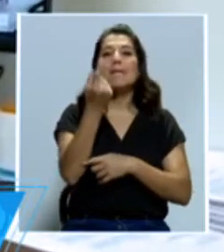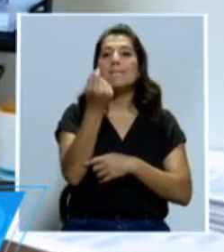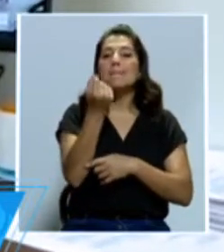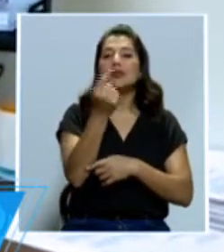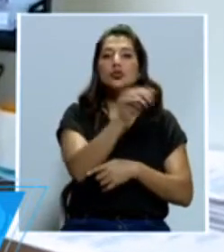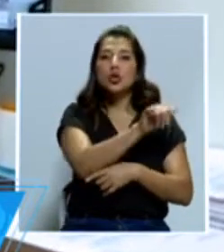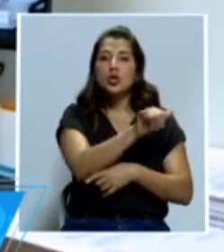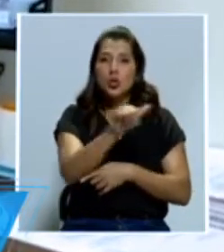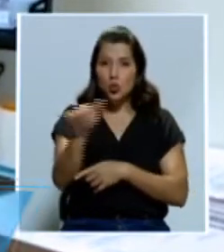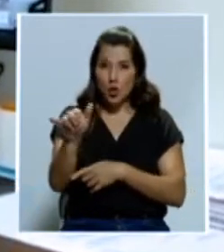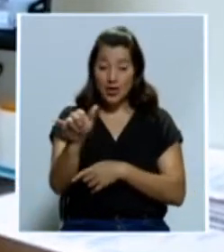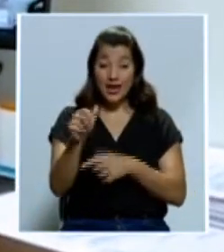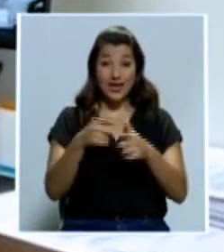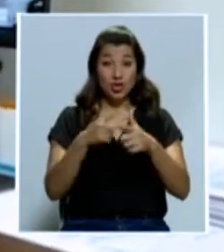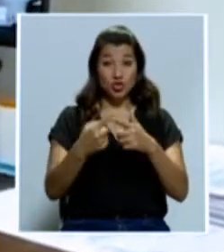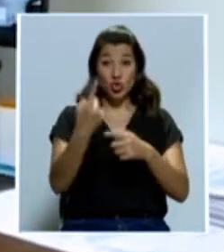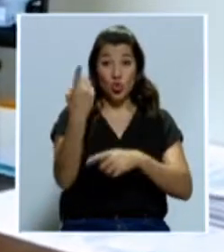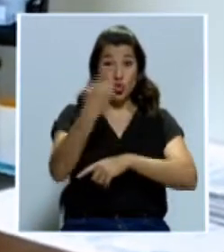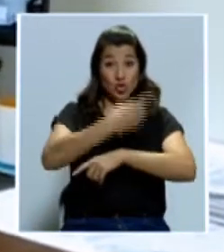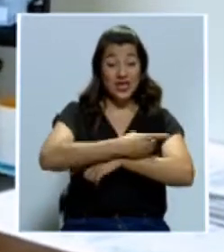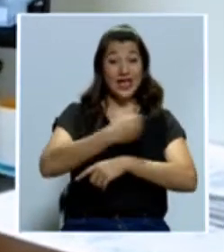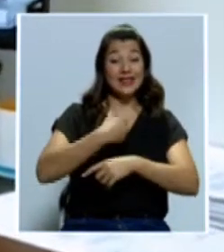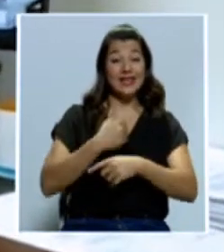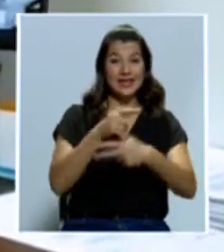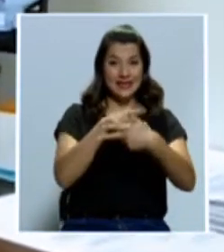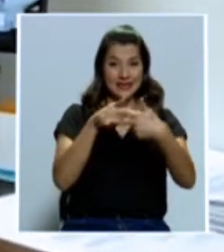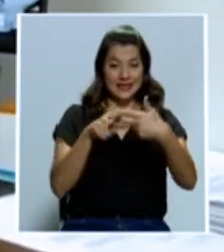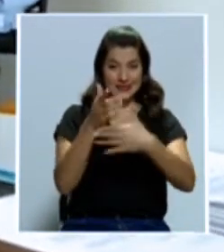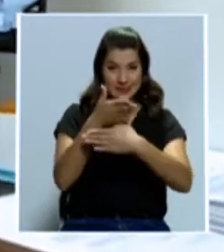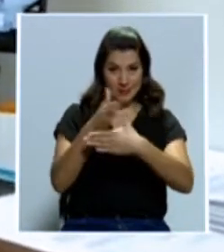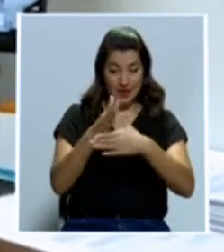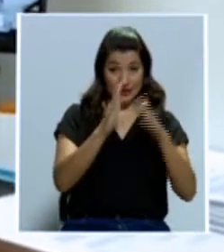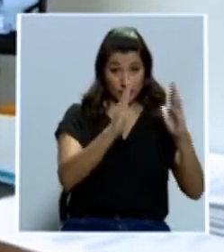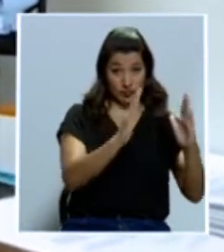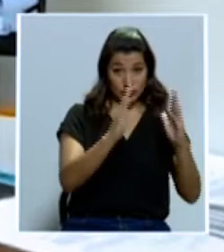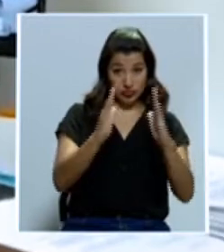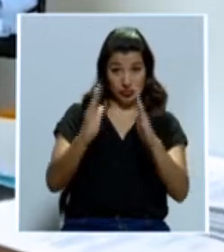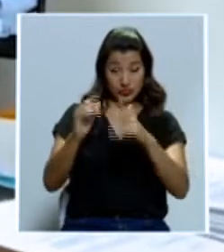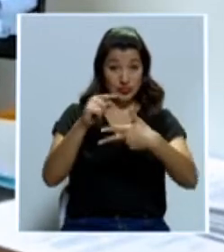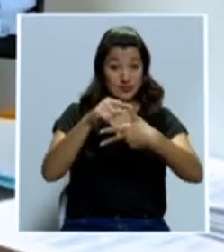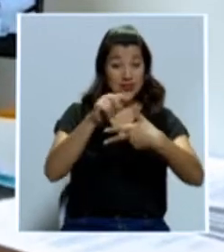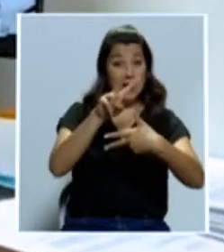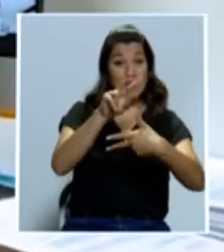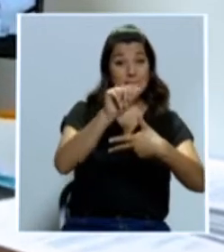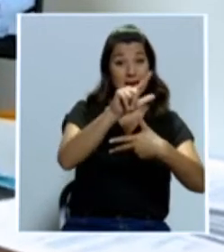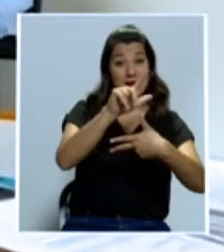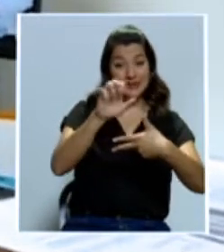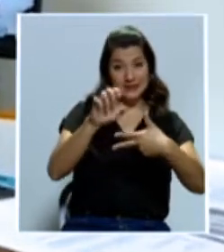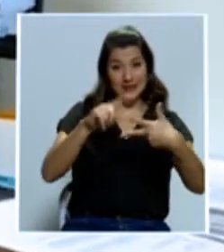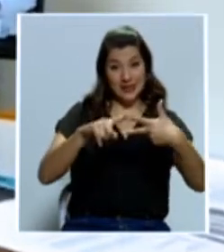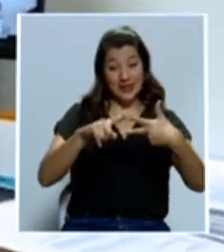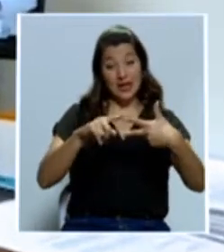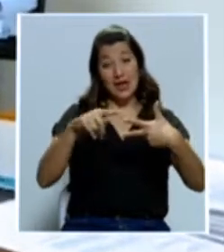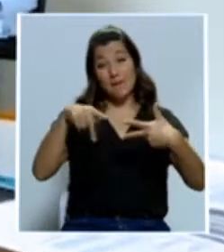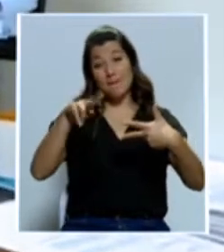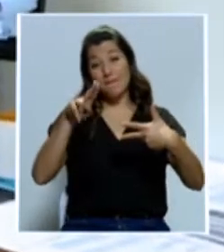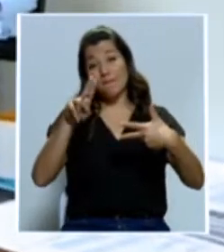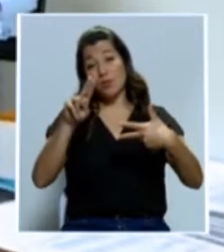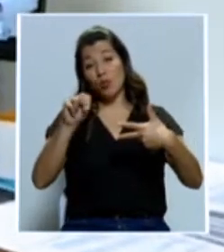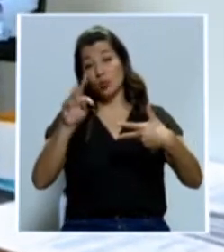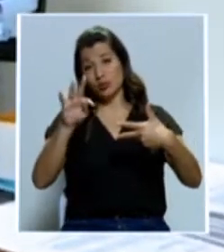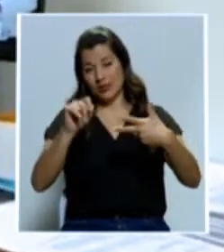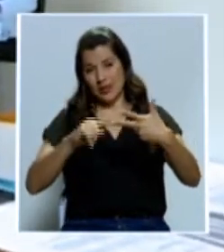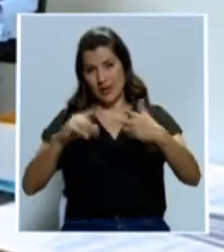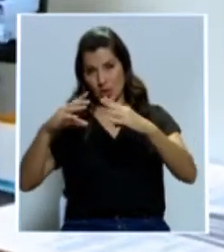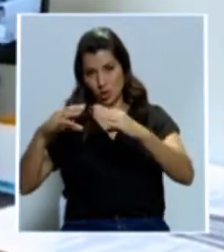separar en 3 partes, lo que llamamos el valle, la punta y la noche. Dependiendo de donde yo consumo,